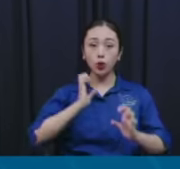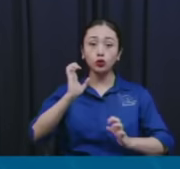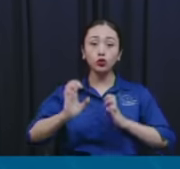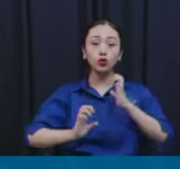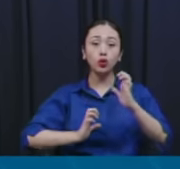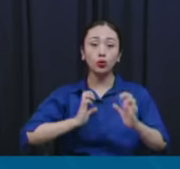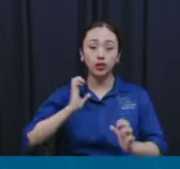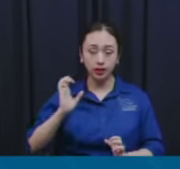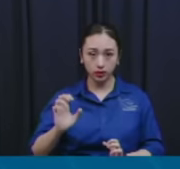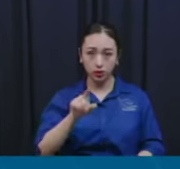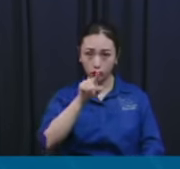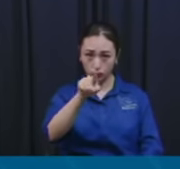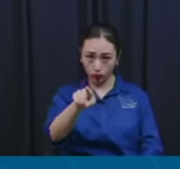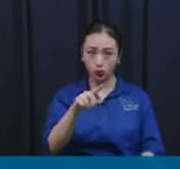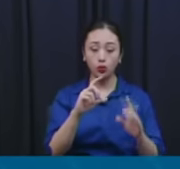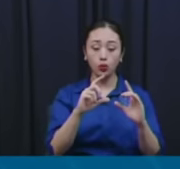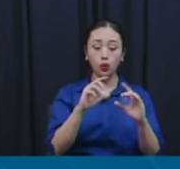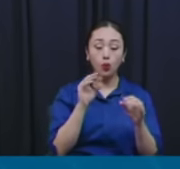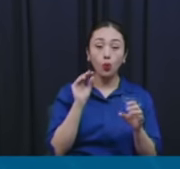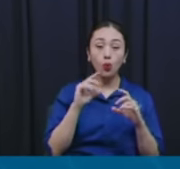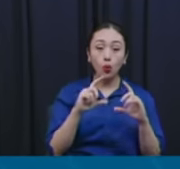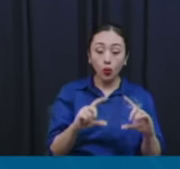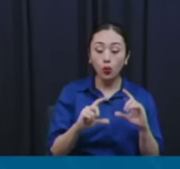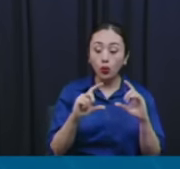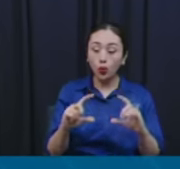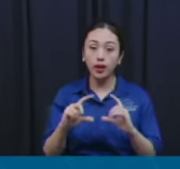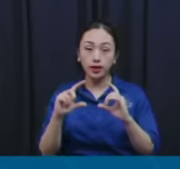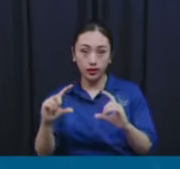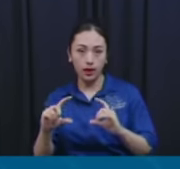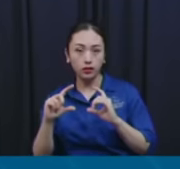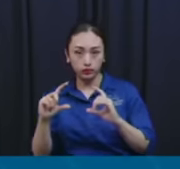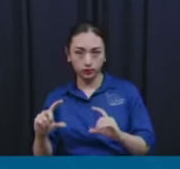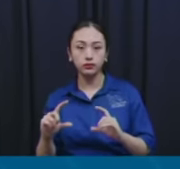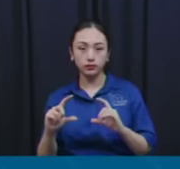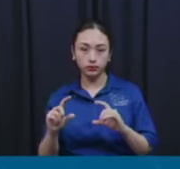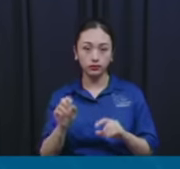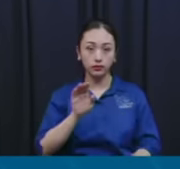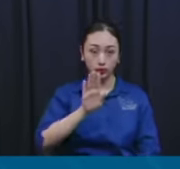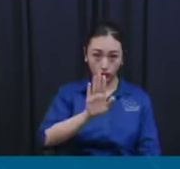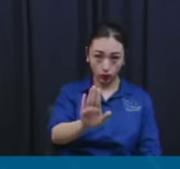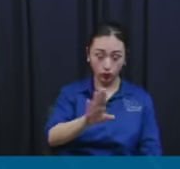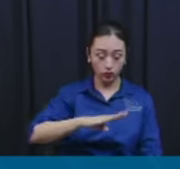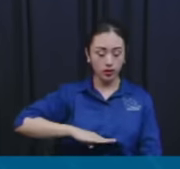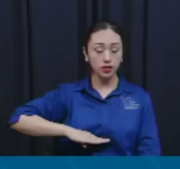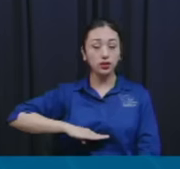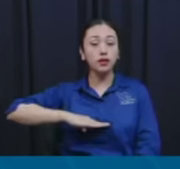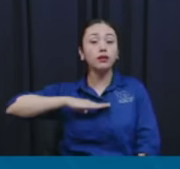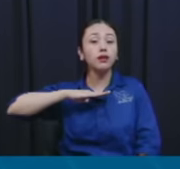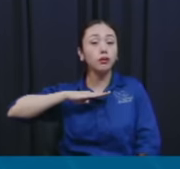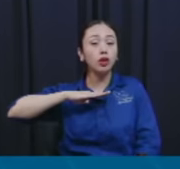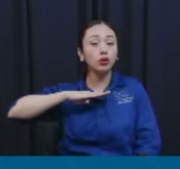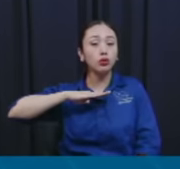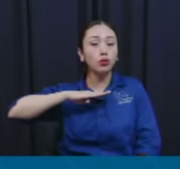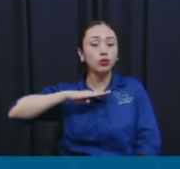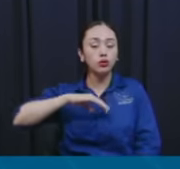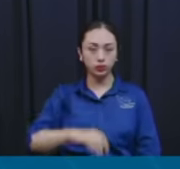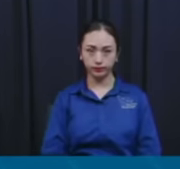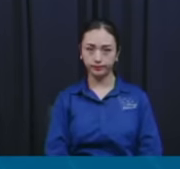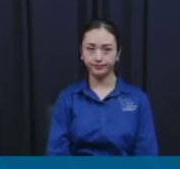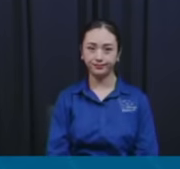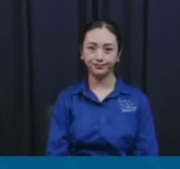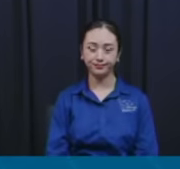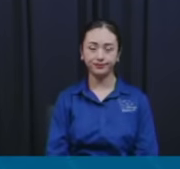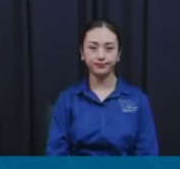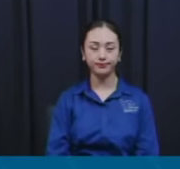Dígale dígale Dígale No se preocupe no se preocupe Si él no le contesta O si se hace el serio y que no quiere que le hable